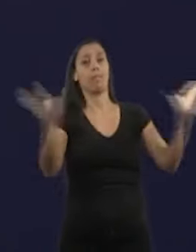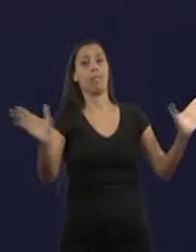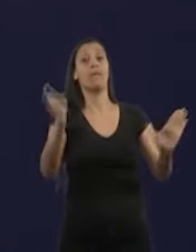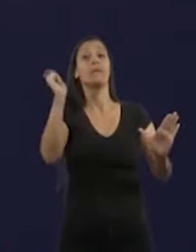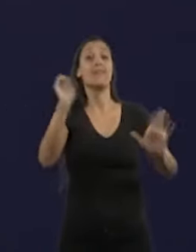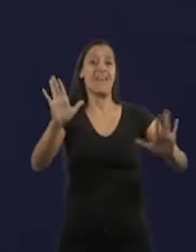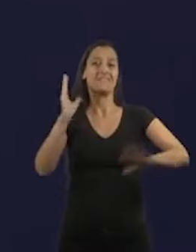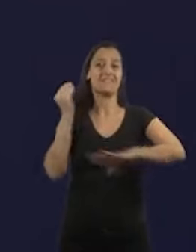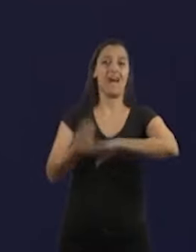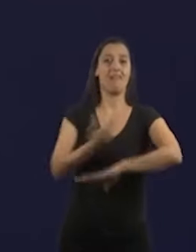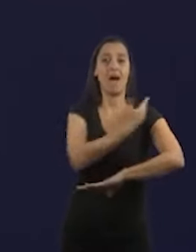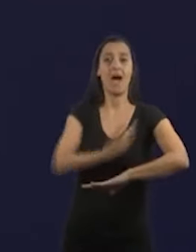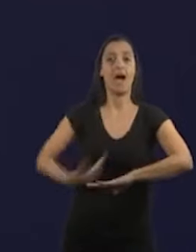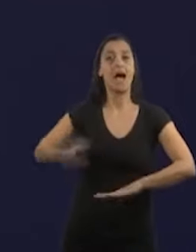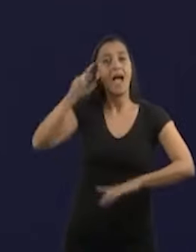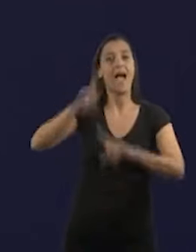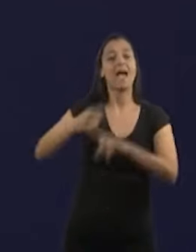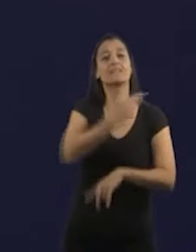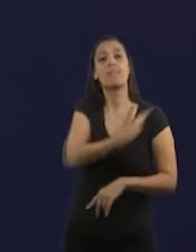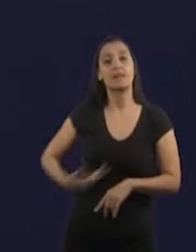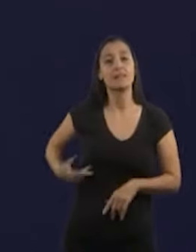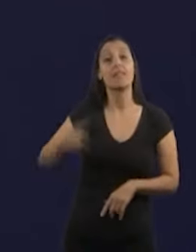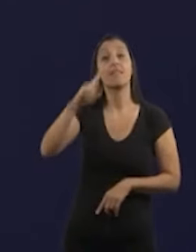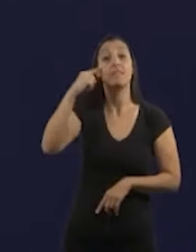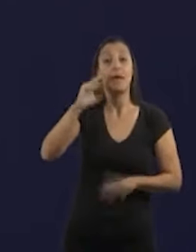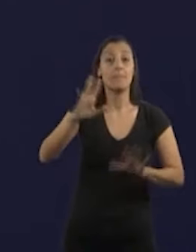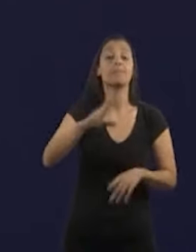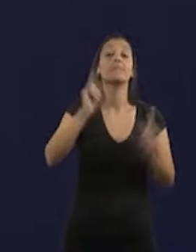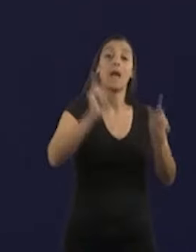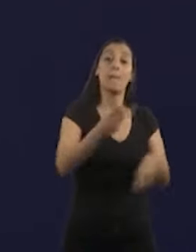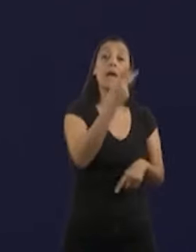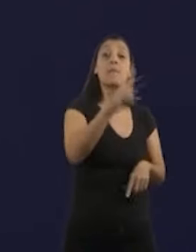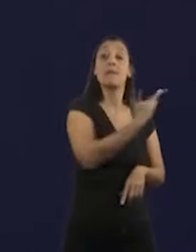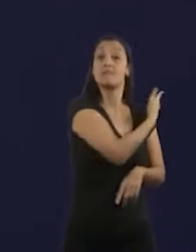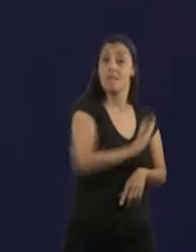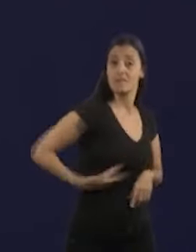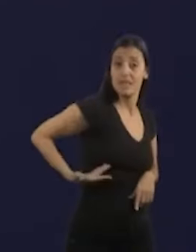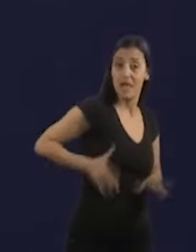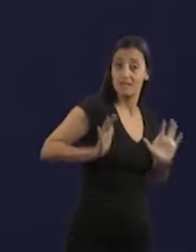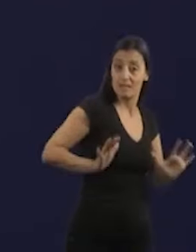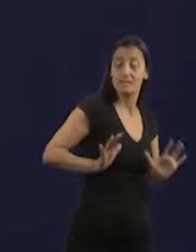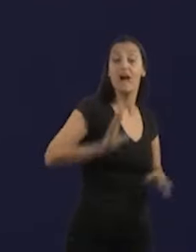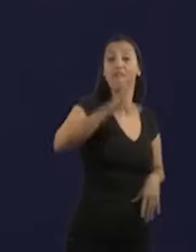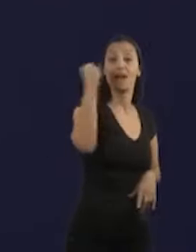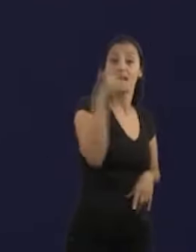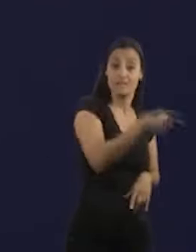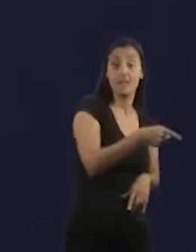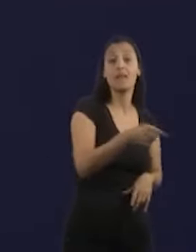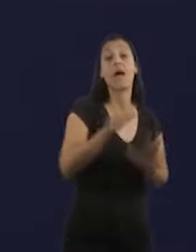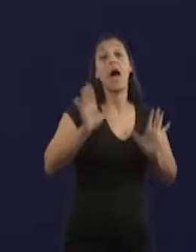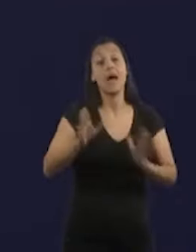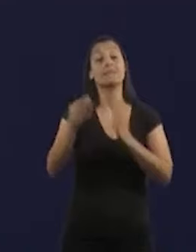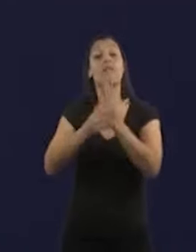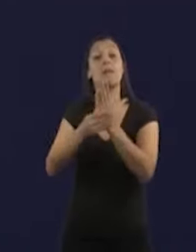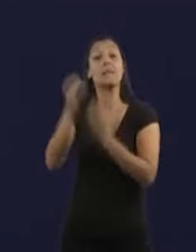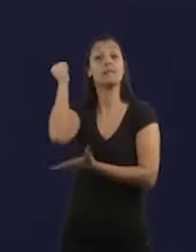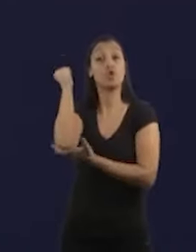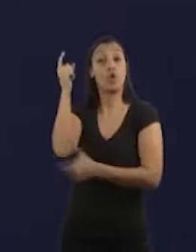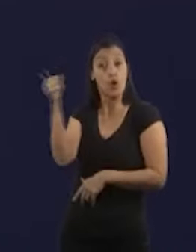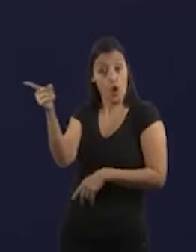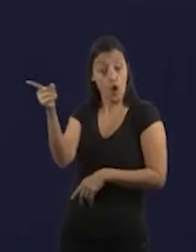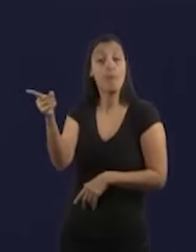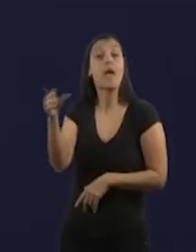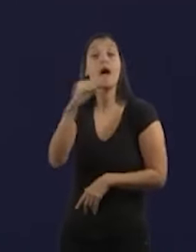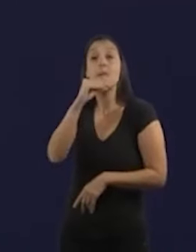presidente Alberto Fernández, la entonces vicepresidente Cristina Fernández y el entonces ministro de Economía, el